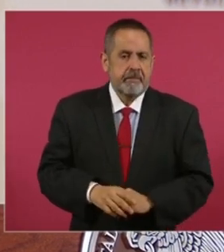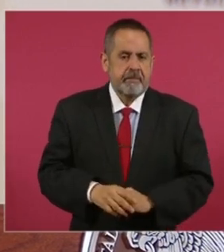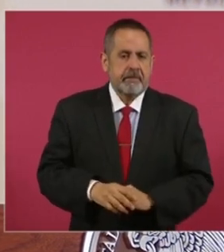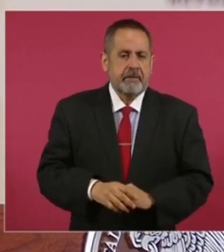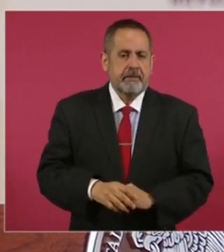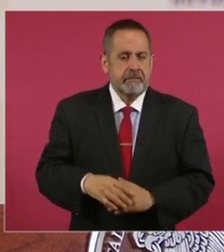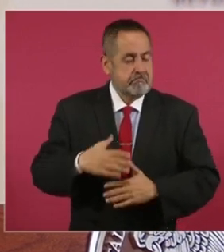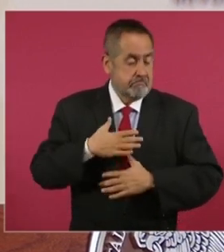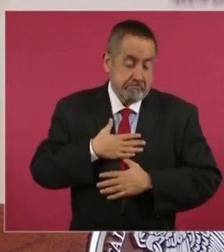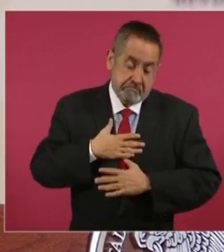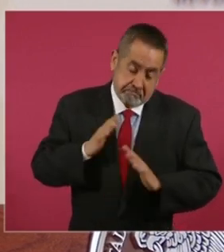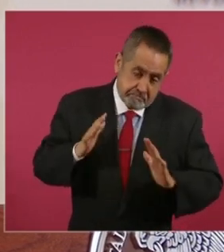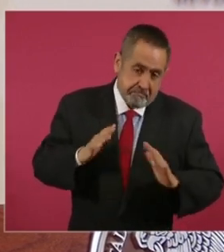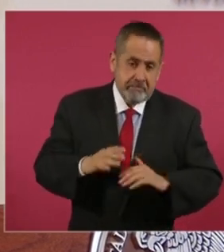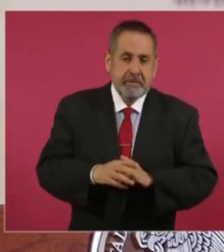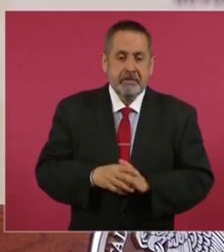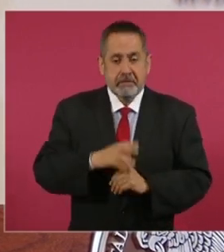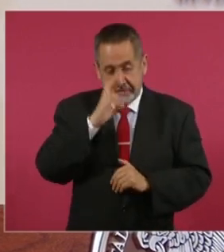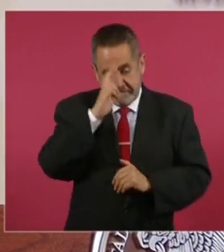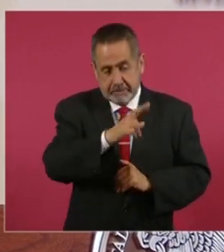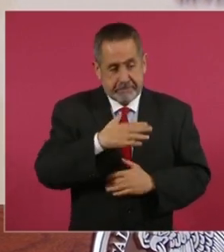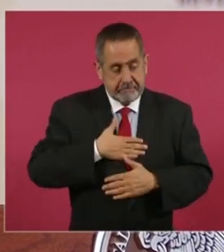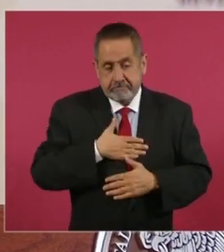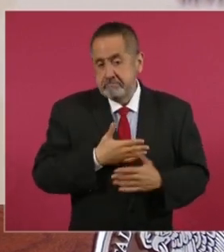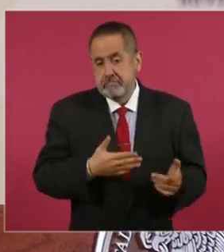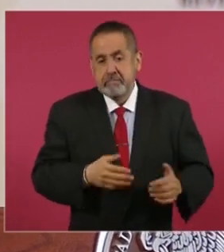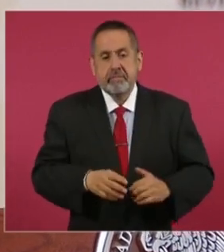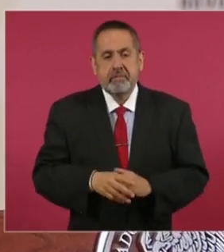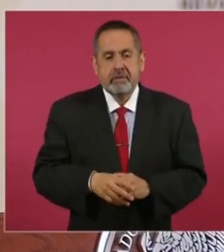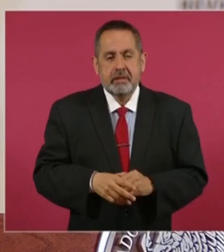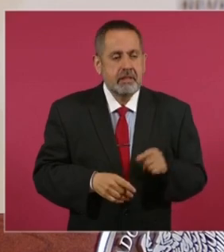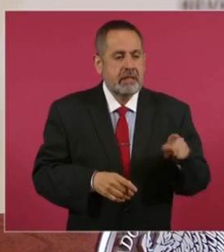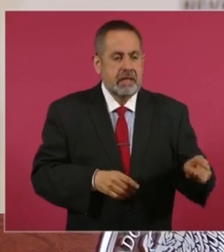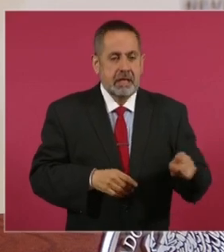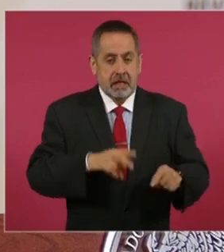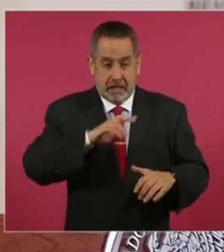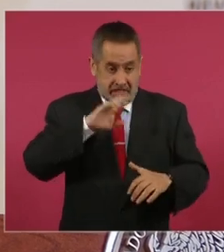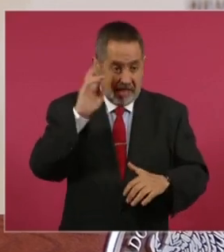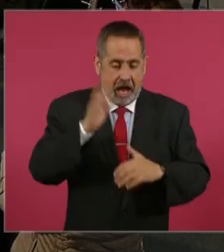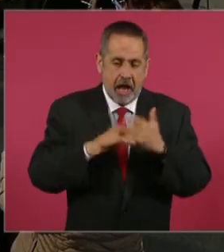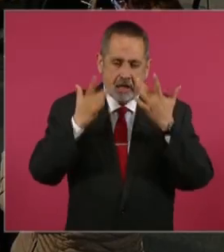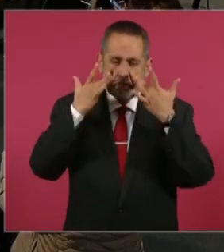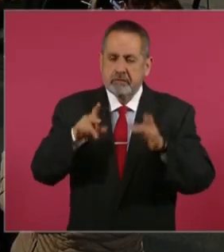lo digo de manera respetuosa, esté retirado,